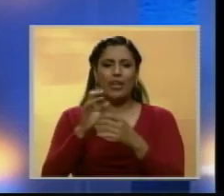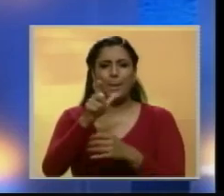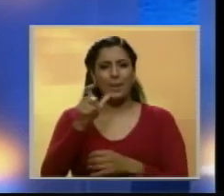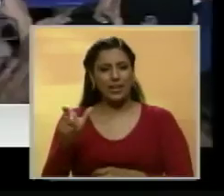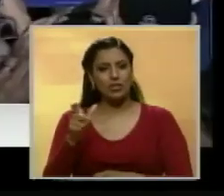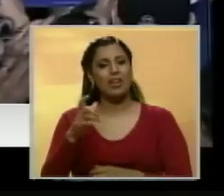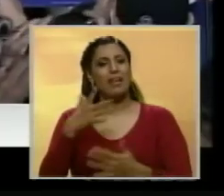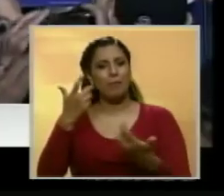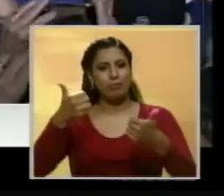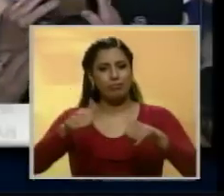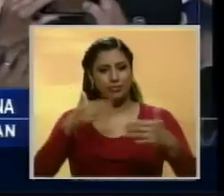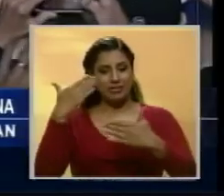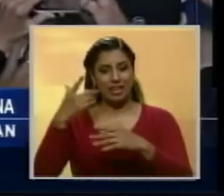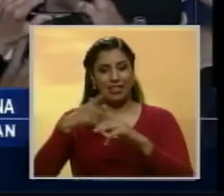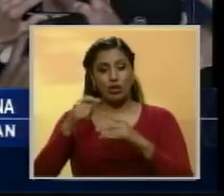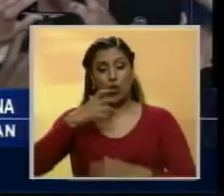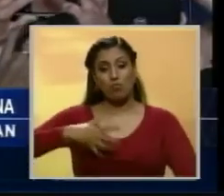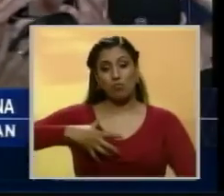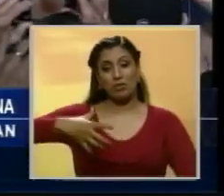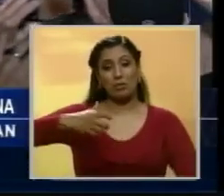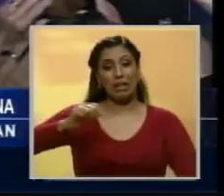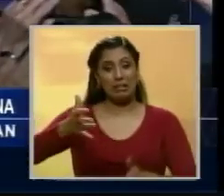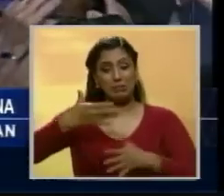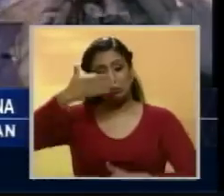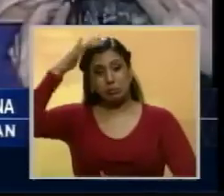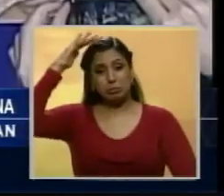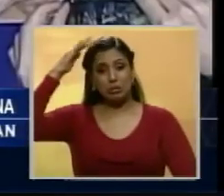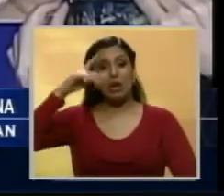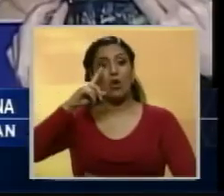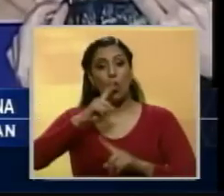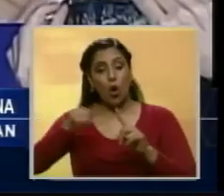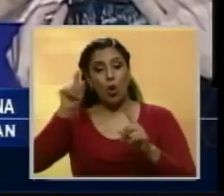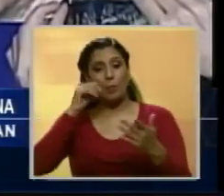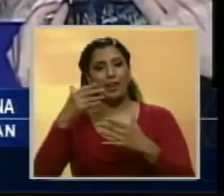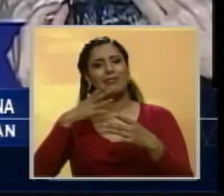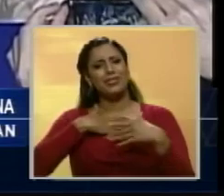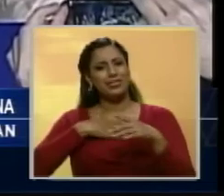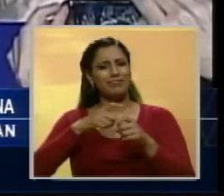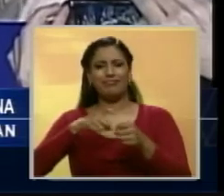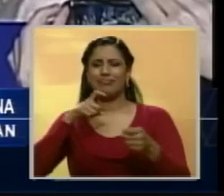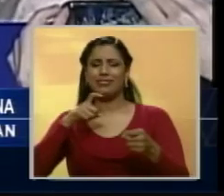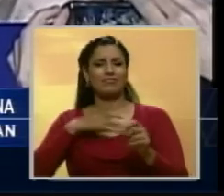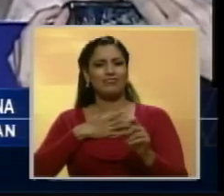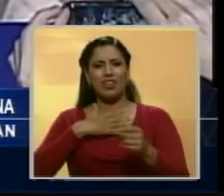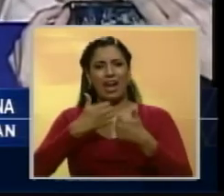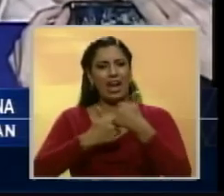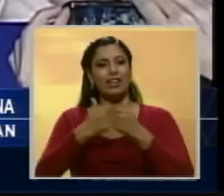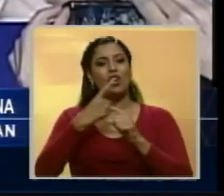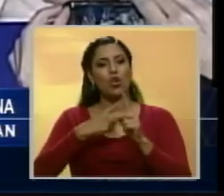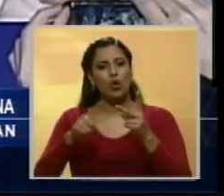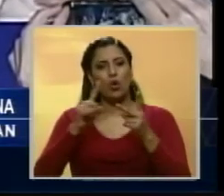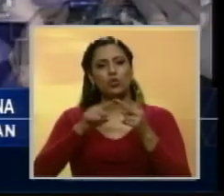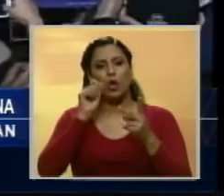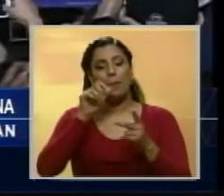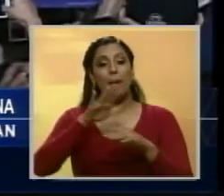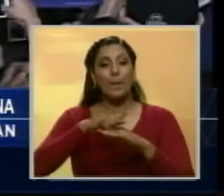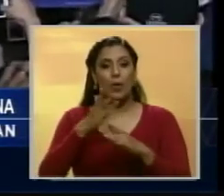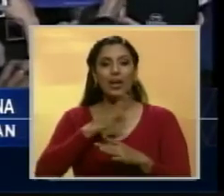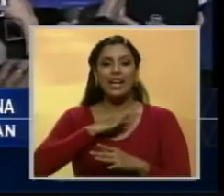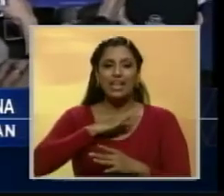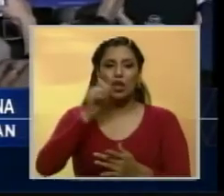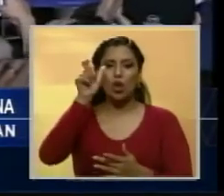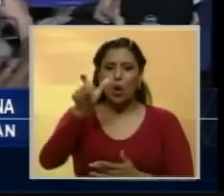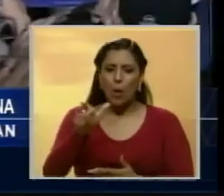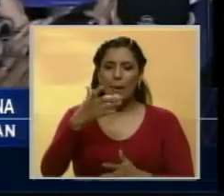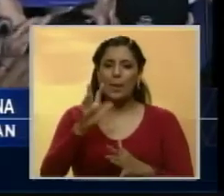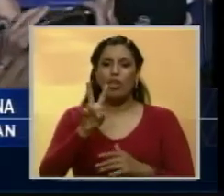conservadores. Tras caer ante el multimillonario en las primarias en Indiana, Cruz decidió apartarse de la contienda, al igual que Kasich, lo que deja a Trump